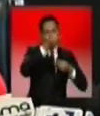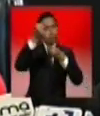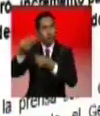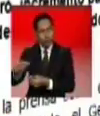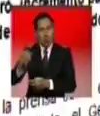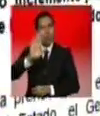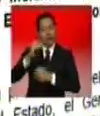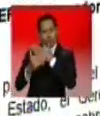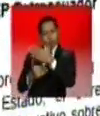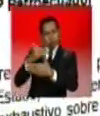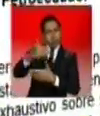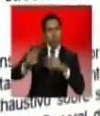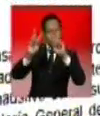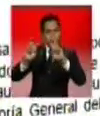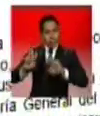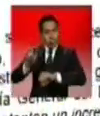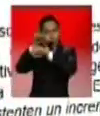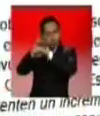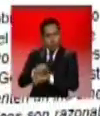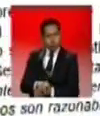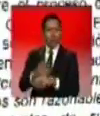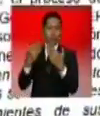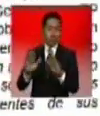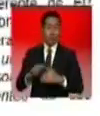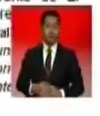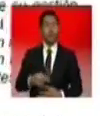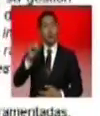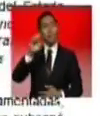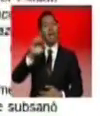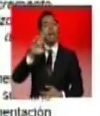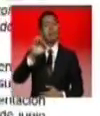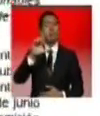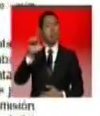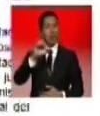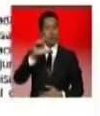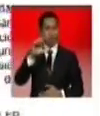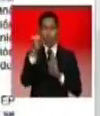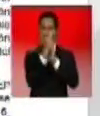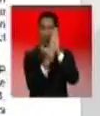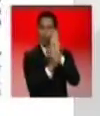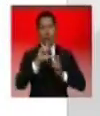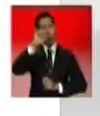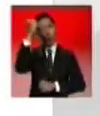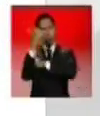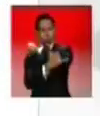que se halla en indagación previa. Merizalde cumple una agenda internacional, según el comunicado.